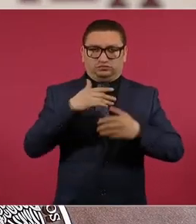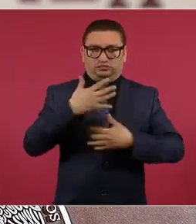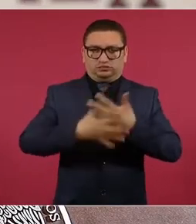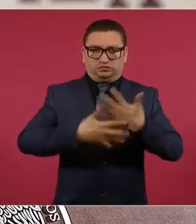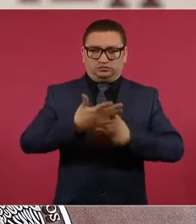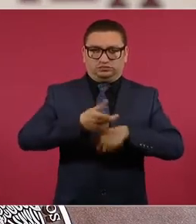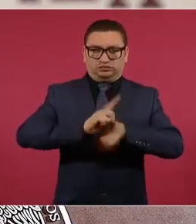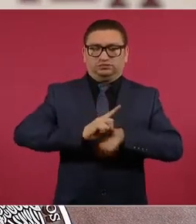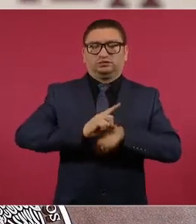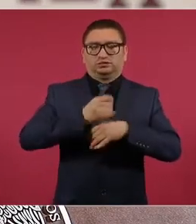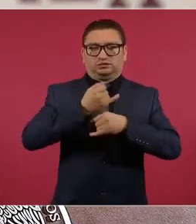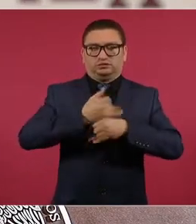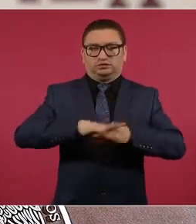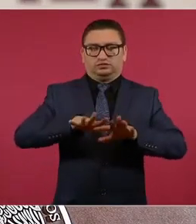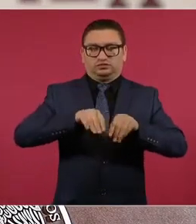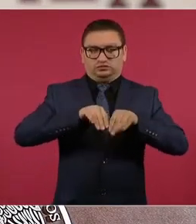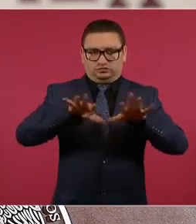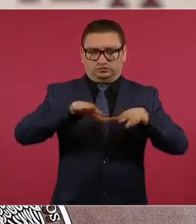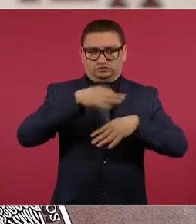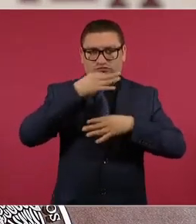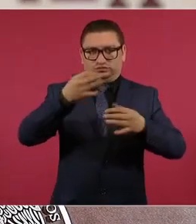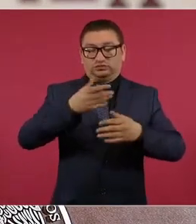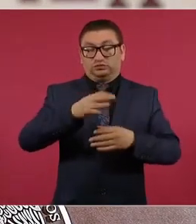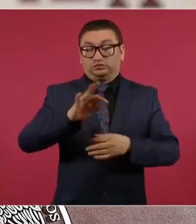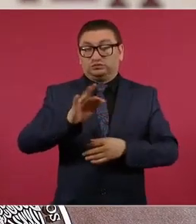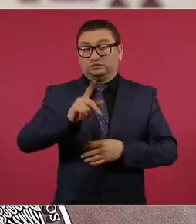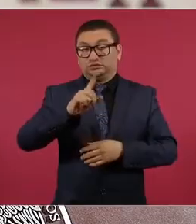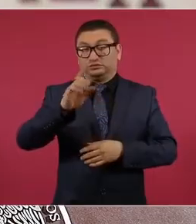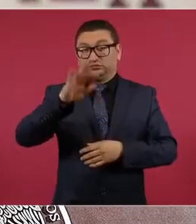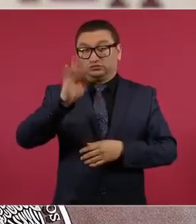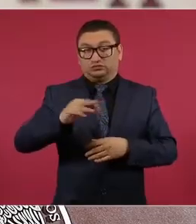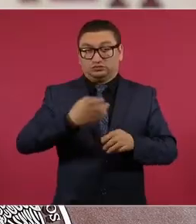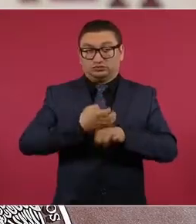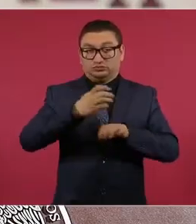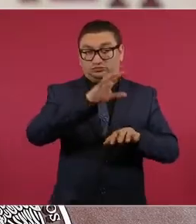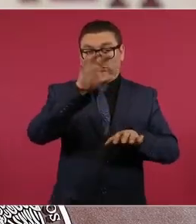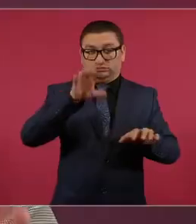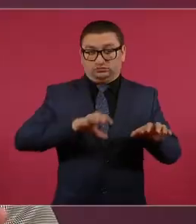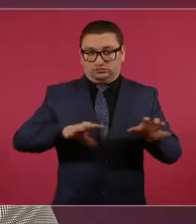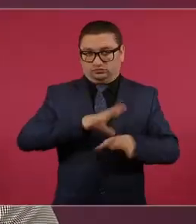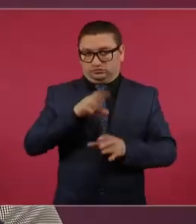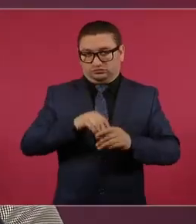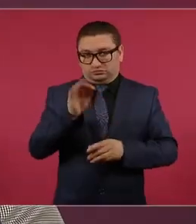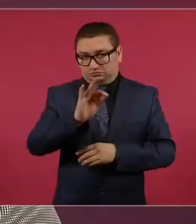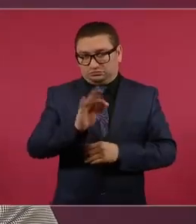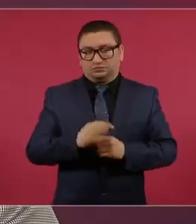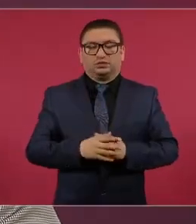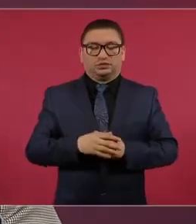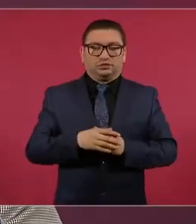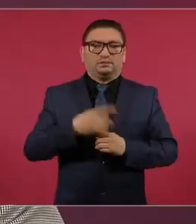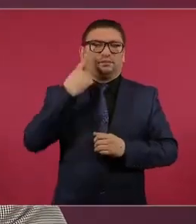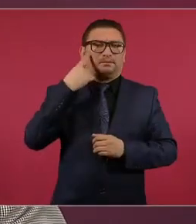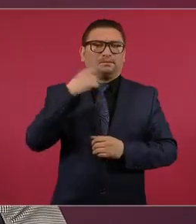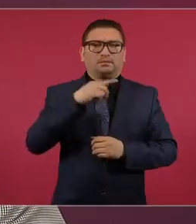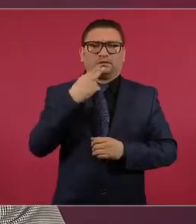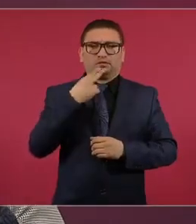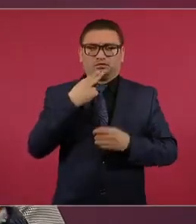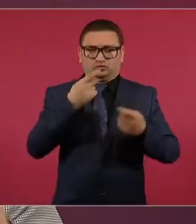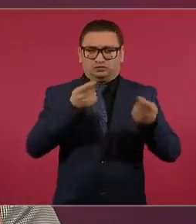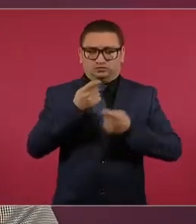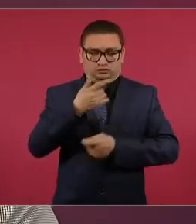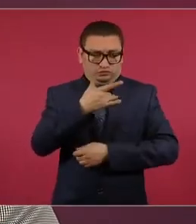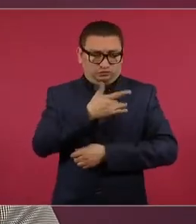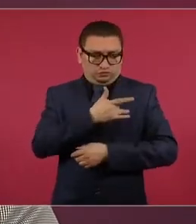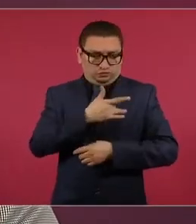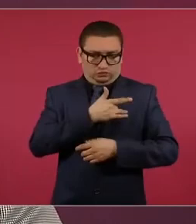días la información si se logra el 100% de los estados Pero además no solo es para el manejo de las